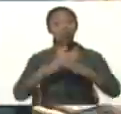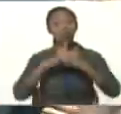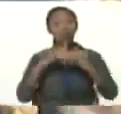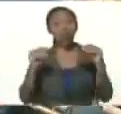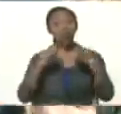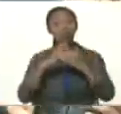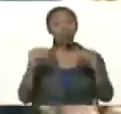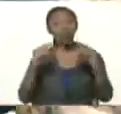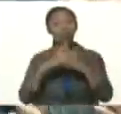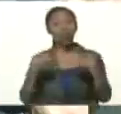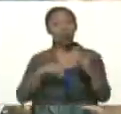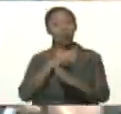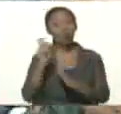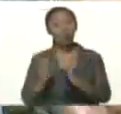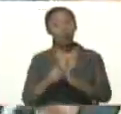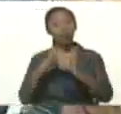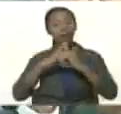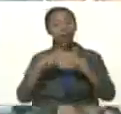todos.